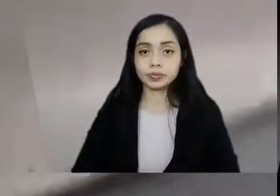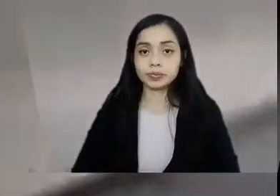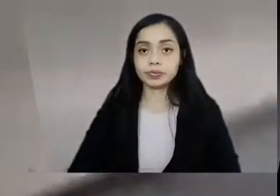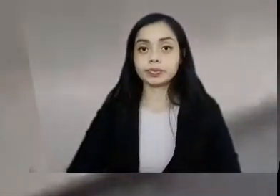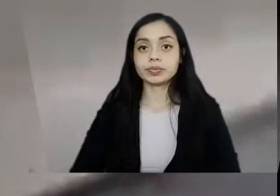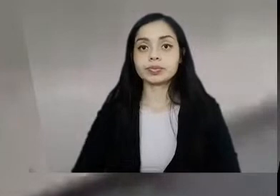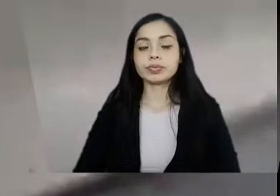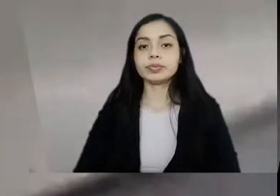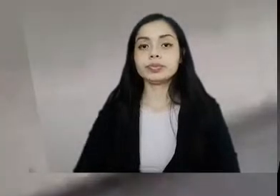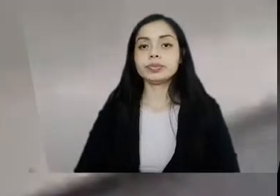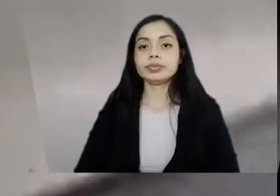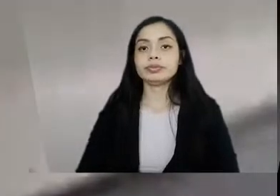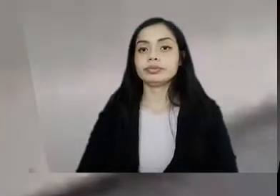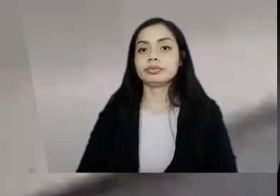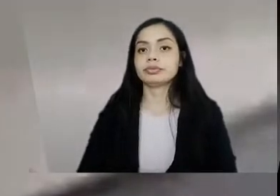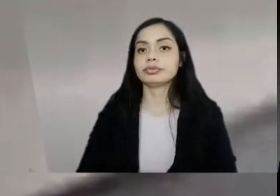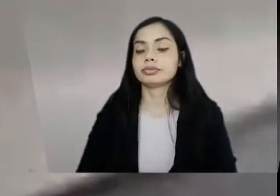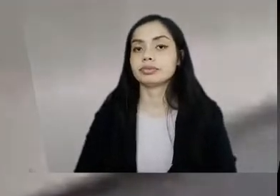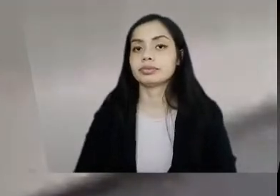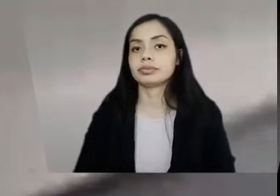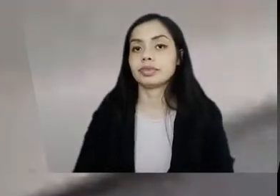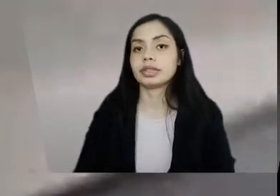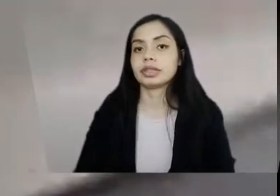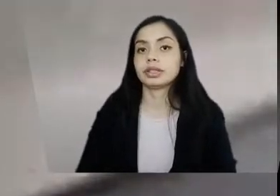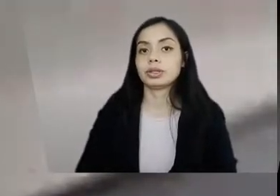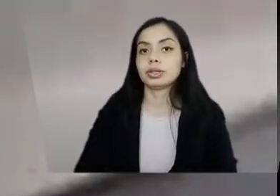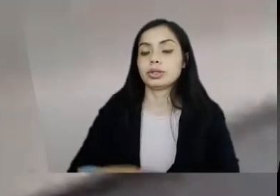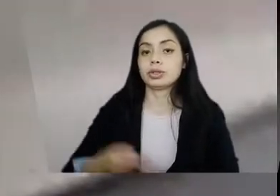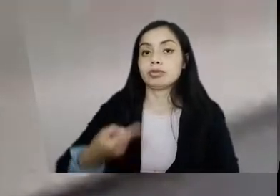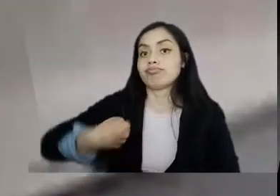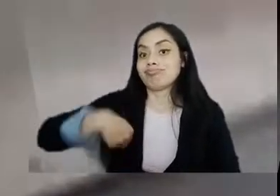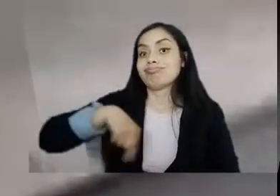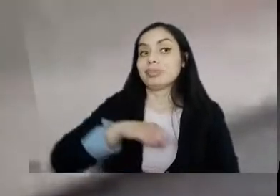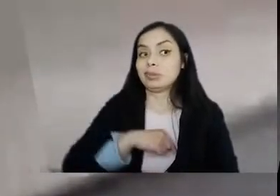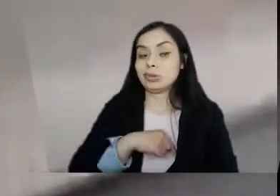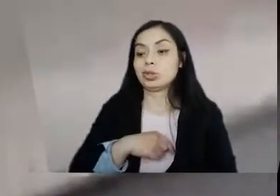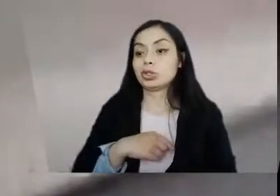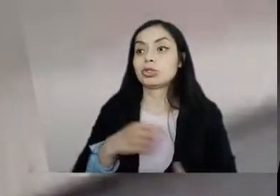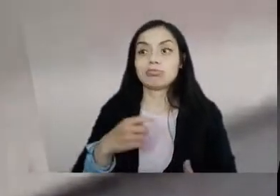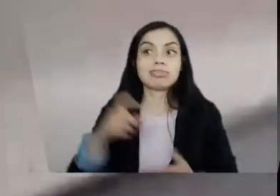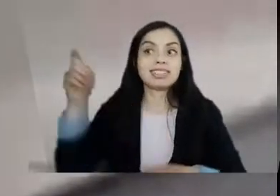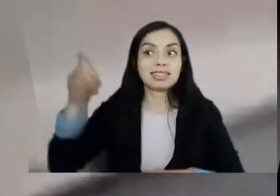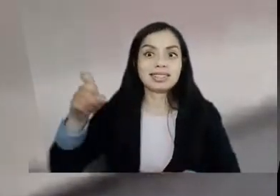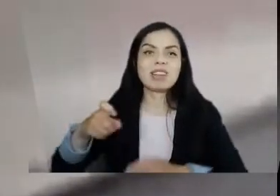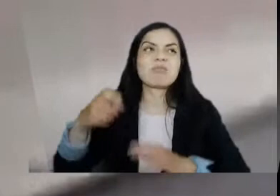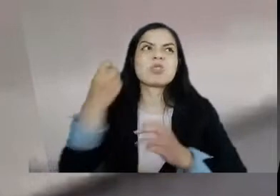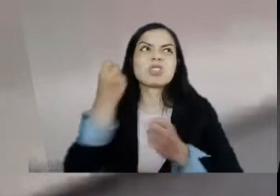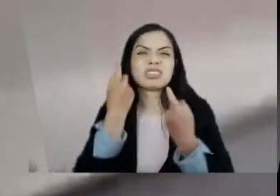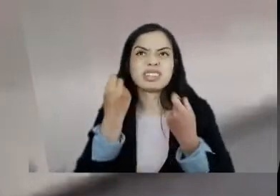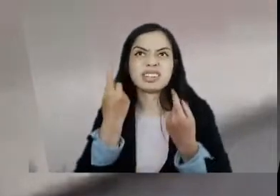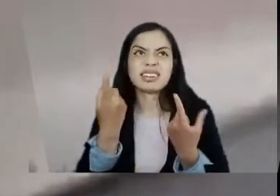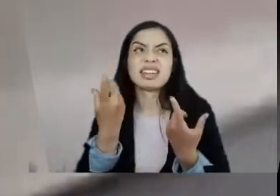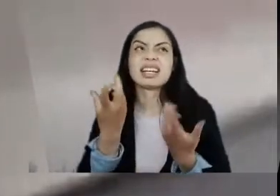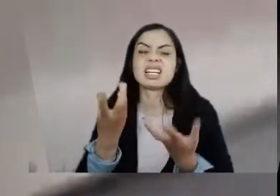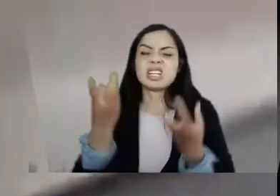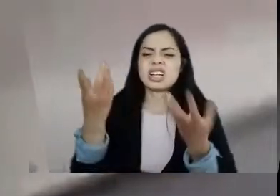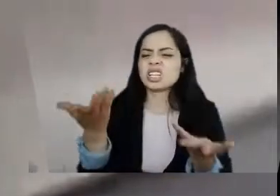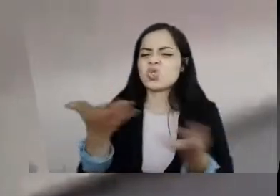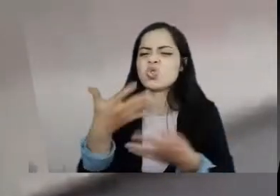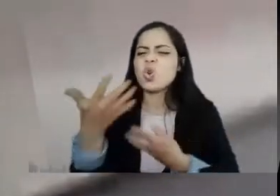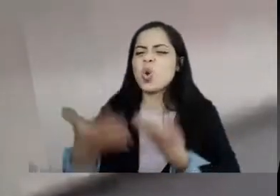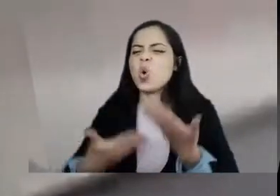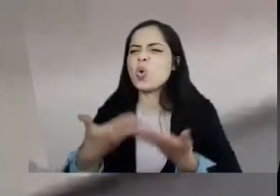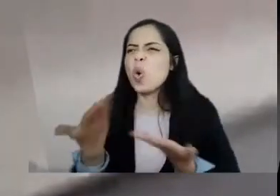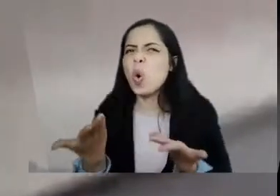esa fragilidad representada por cambios en las avifaunas luego de siglos de cambios del paisaje y el clima. Entonces